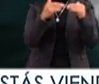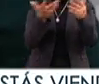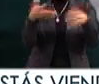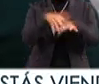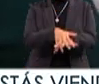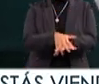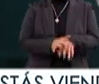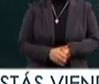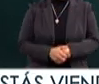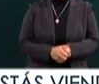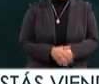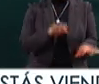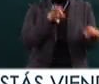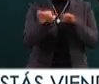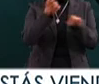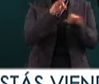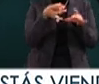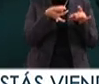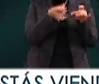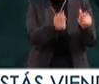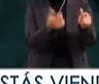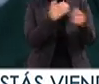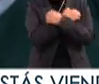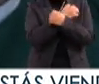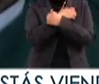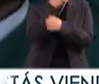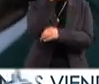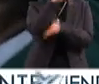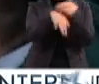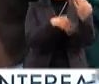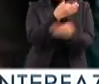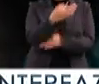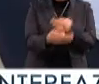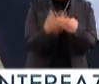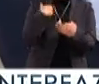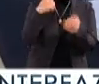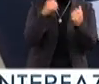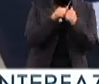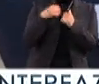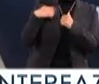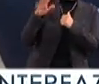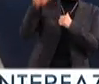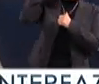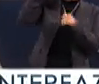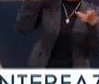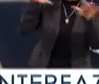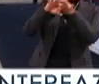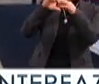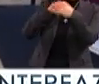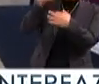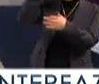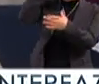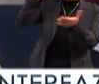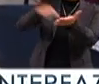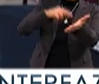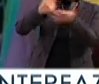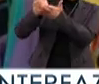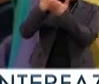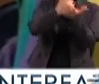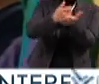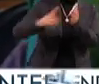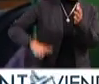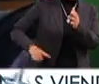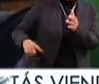inclusión. Es trabajar por la calidad de educación, la calidad de educación para todos y a través de acuerdos y convenios de cooperación con los